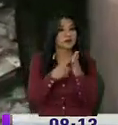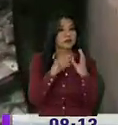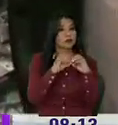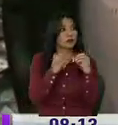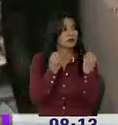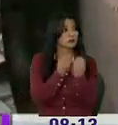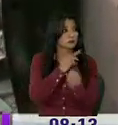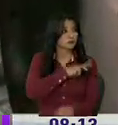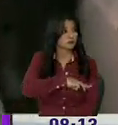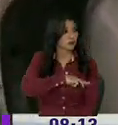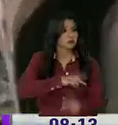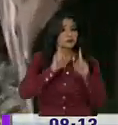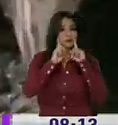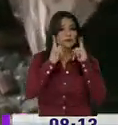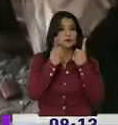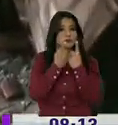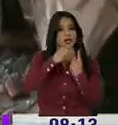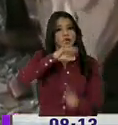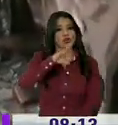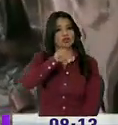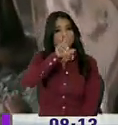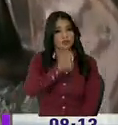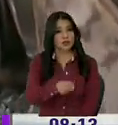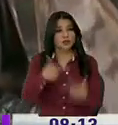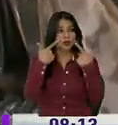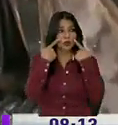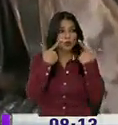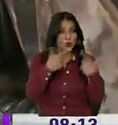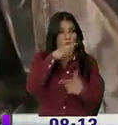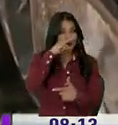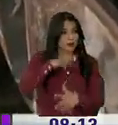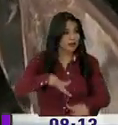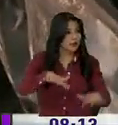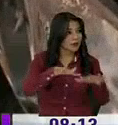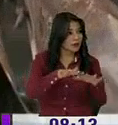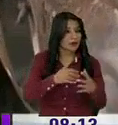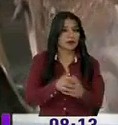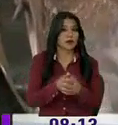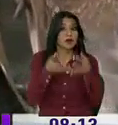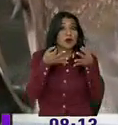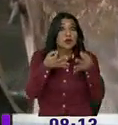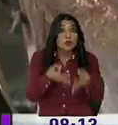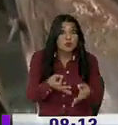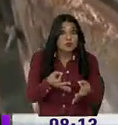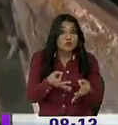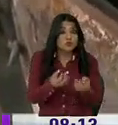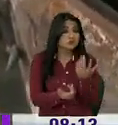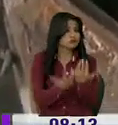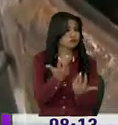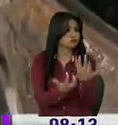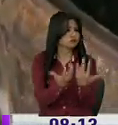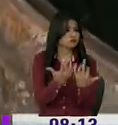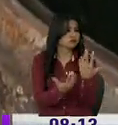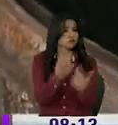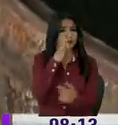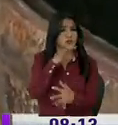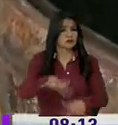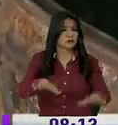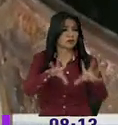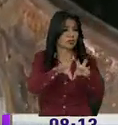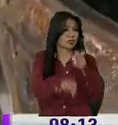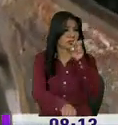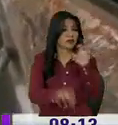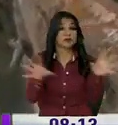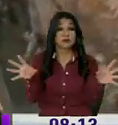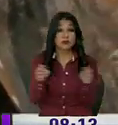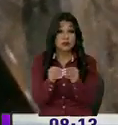José, que tenía inclusive una guardería. Dicha guardería está totalmente destruida y obviamente todo